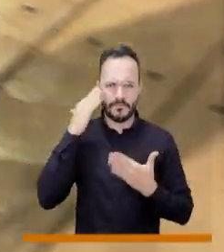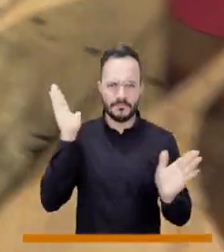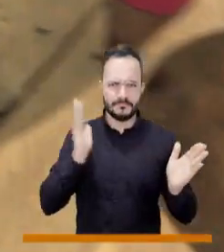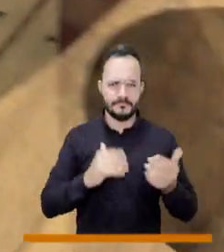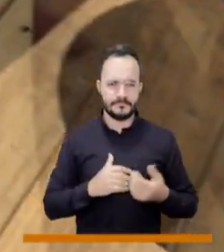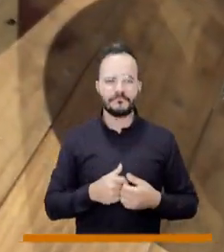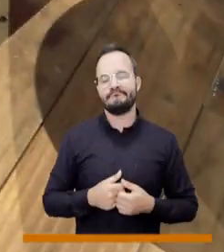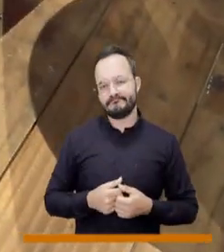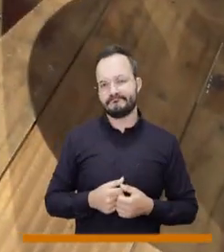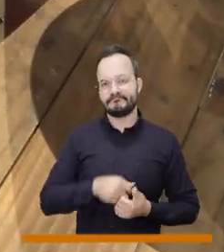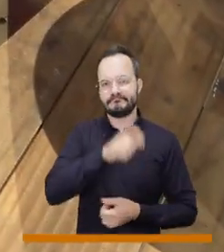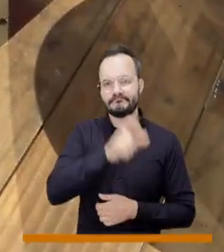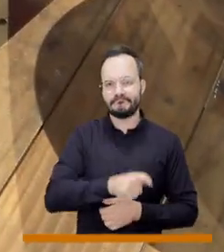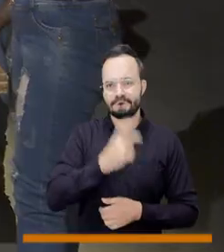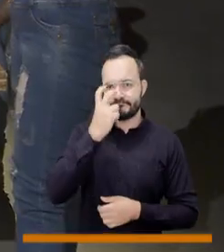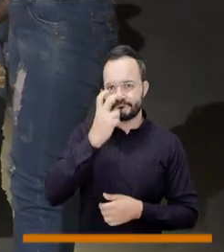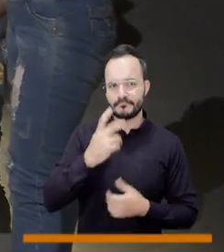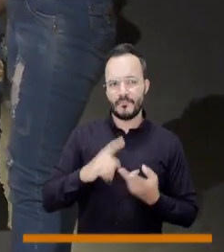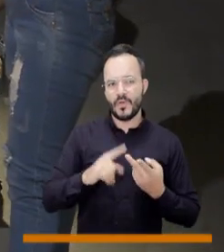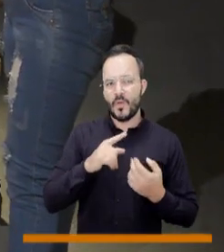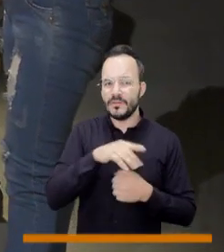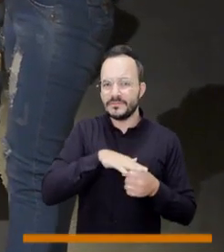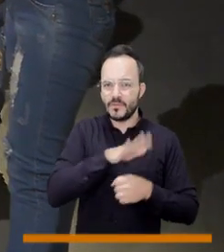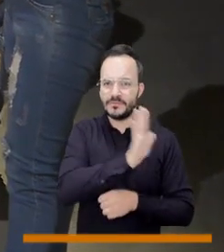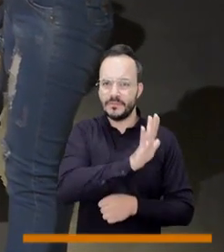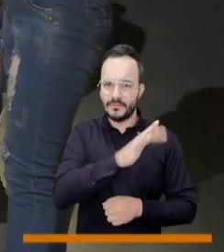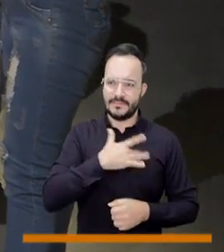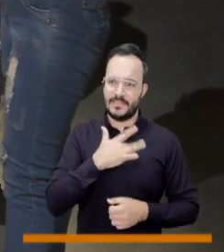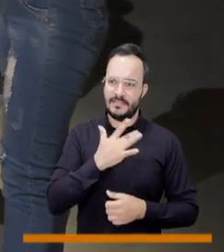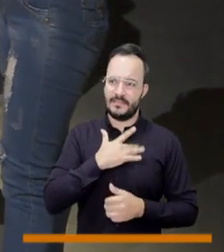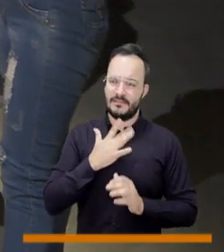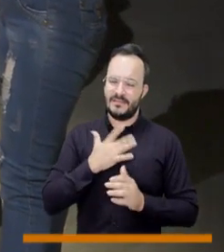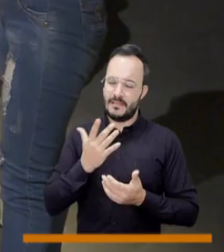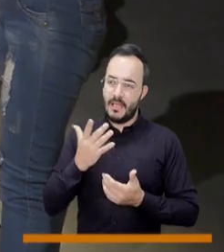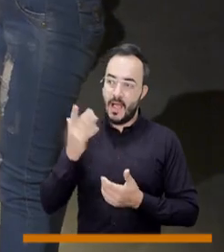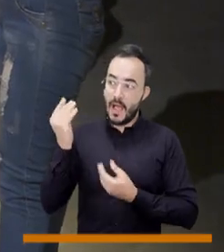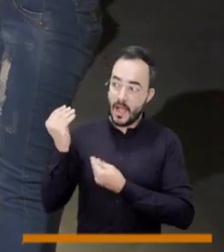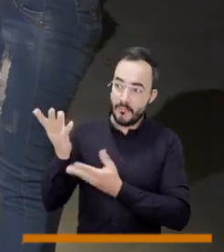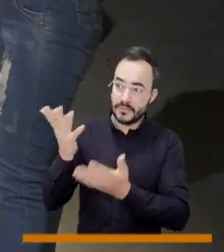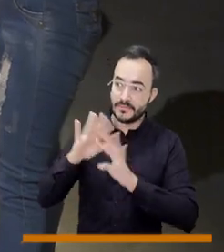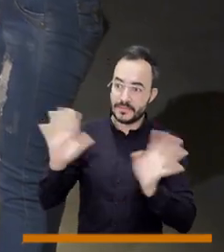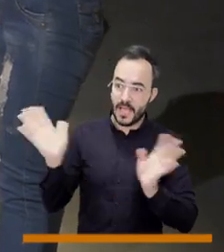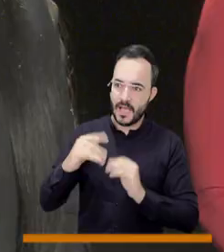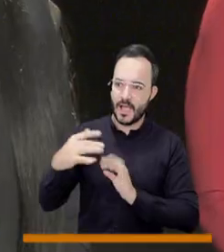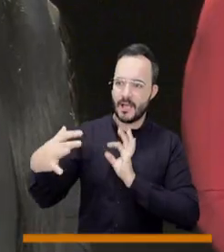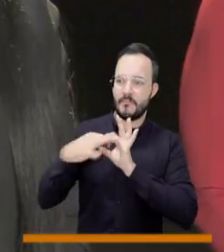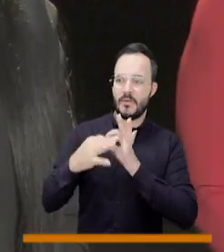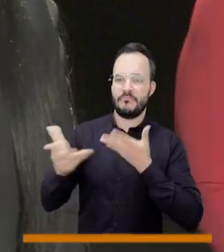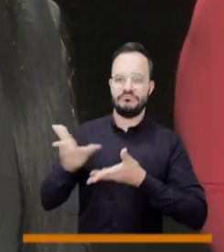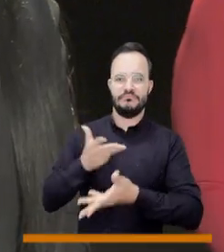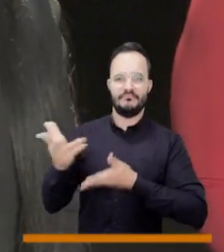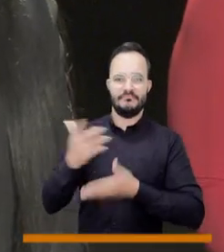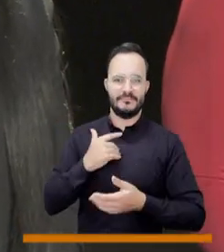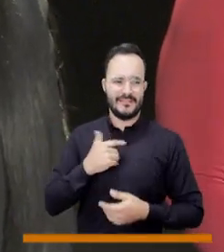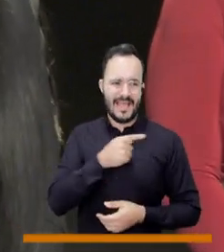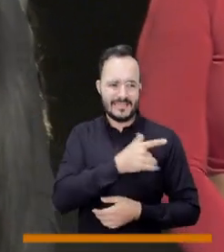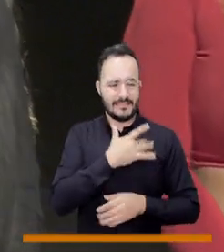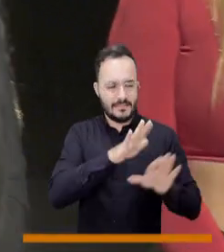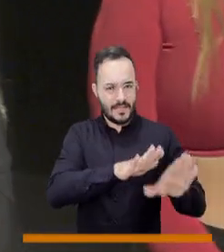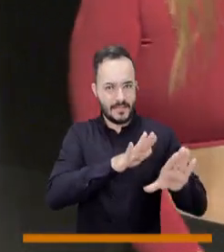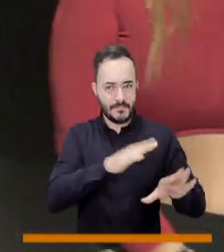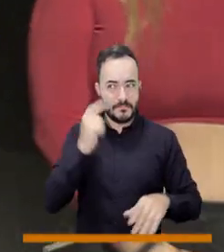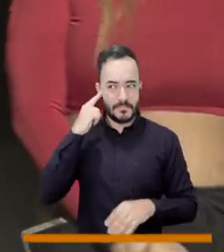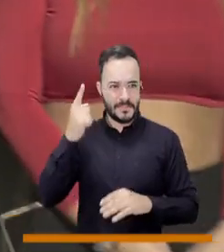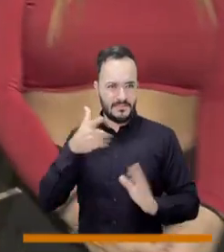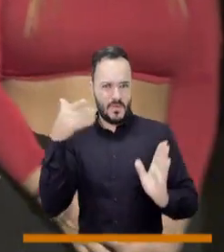manejarlo no sabe cómo tratarlo la la persona invidente o la persona con la condición no se sienta atacado sino que sienta que